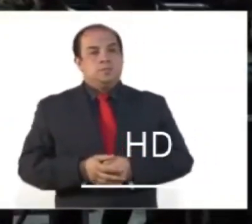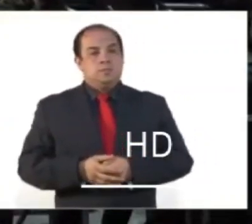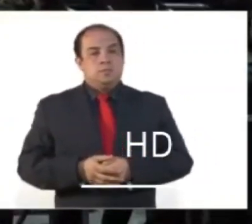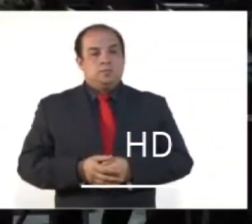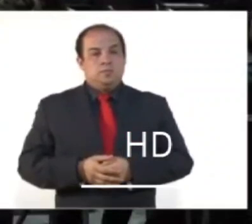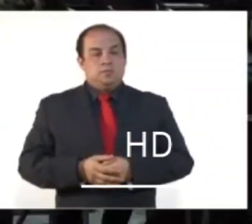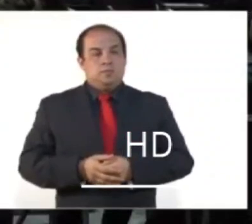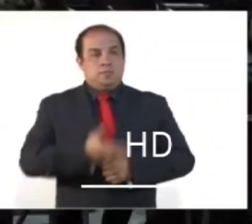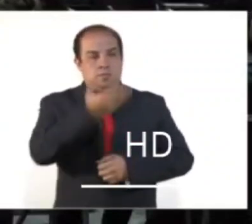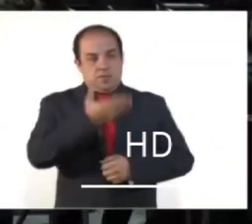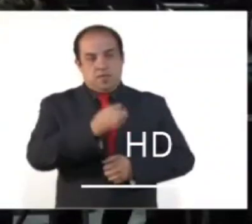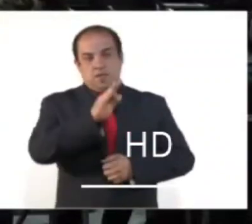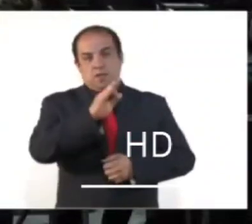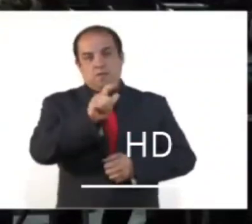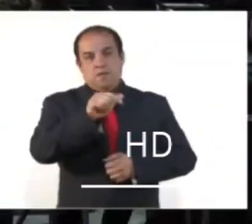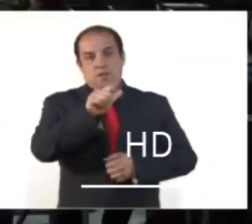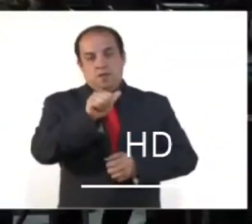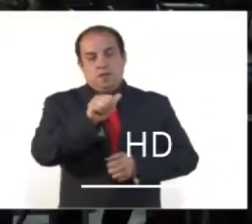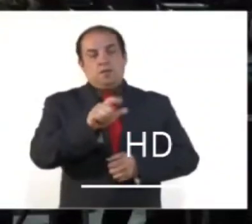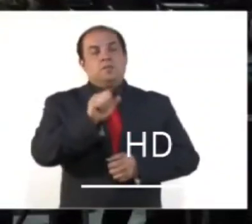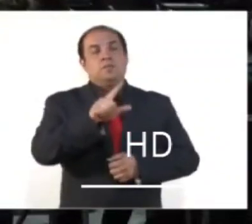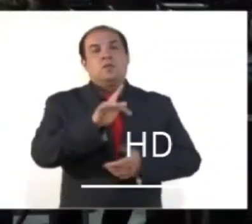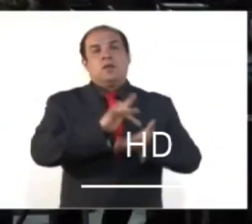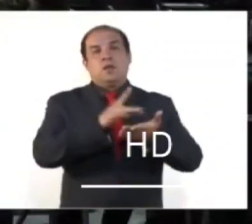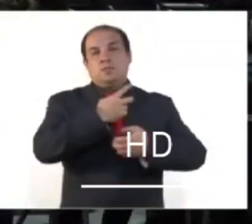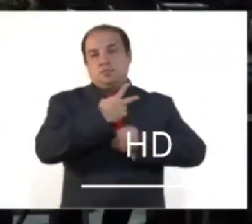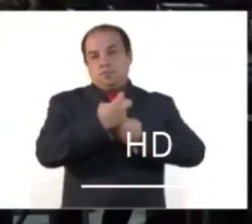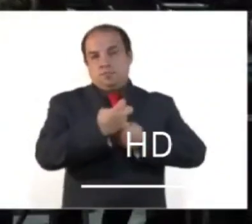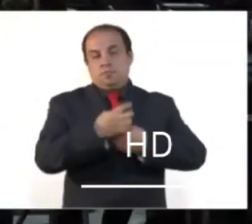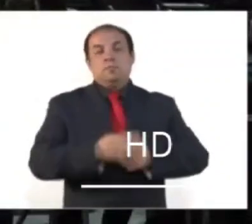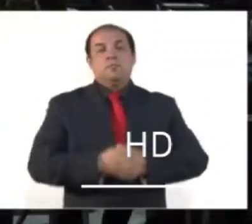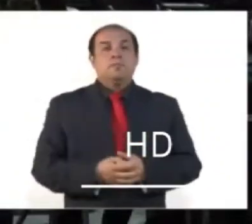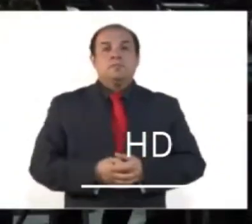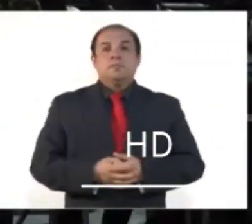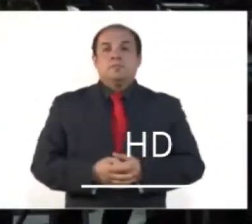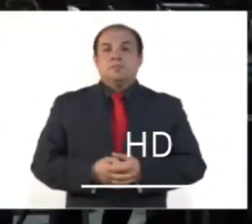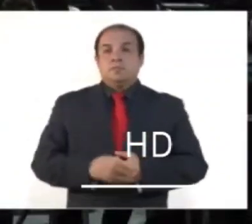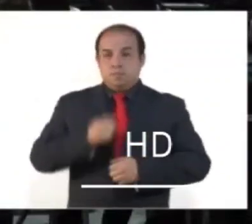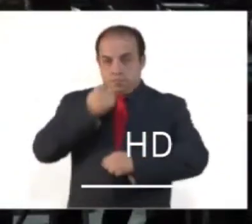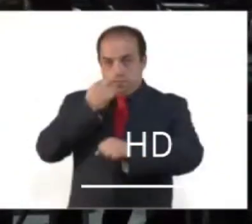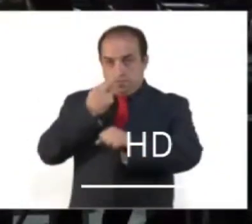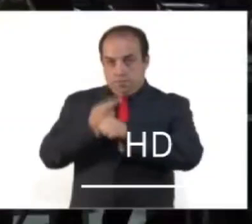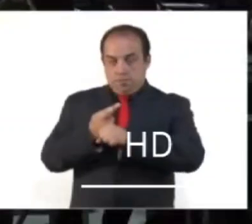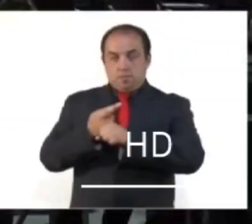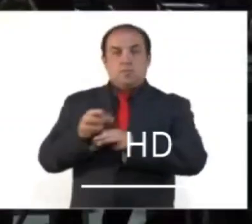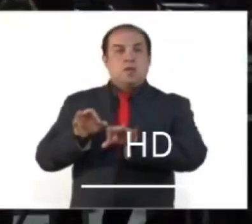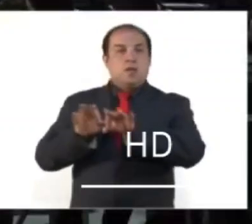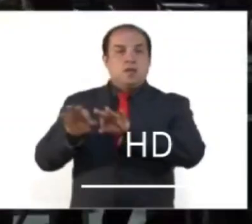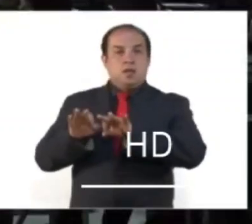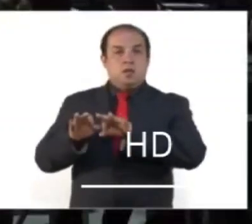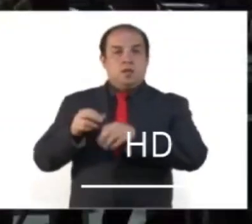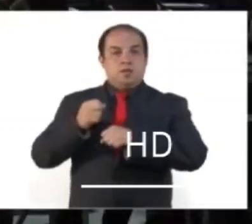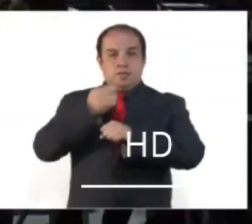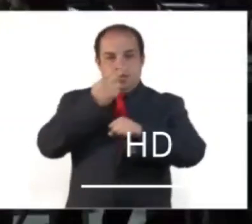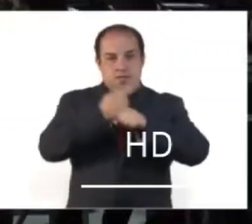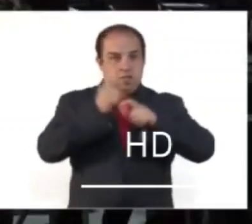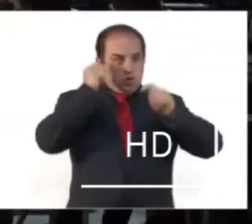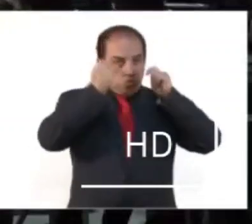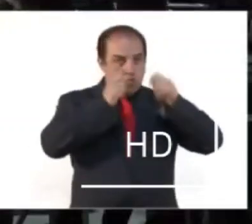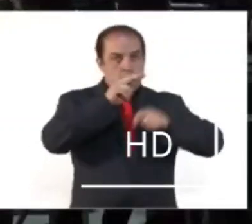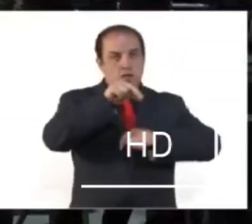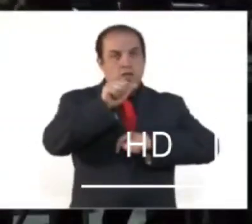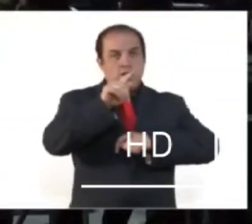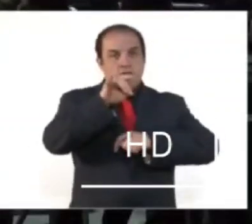mi querido Fadlala Cabani, muchísimas gracias por la invitación. Secretaria de Trabajo, secretaria de Turismo Natalí y todos